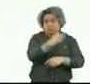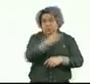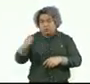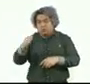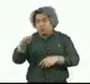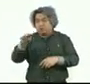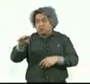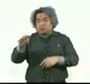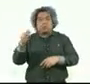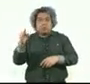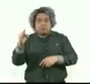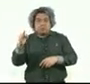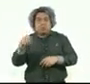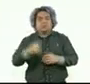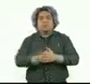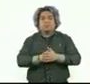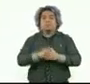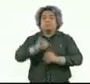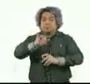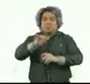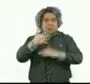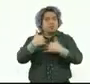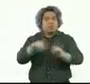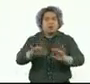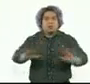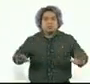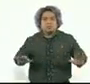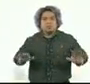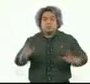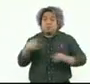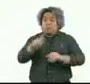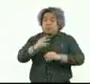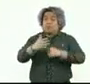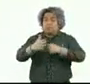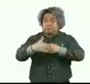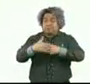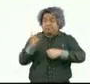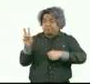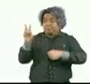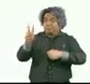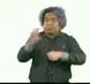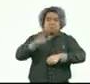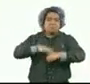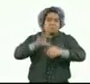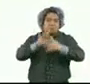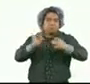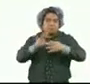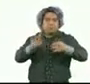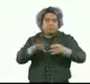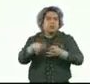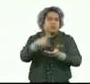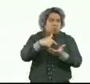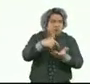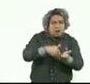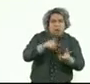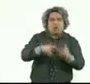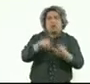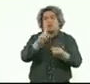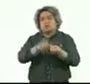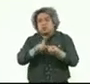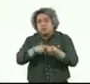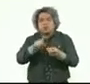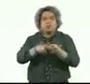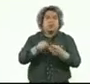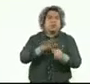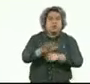febrero. Es decir, ya tenemos agendado esto, vamos a estar dando el próximo viernes más información en términos de sedes, las vacunas